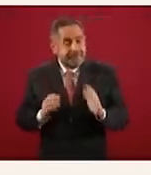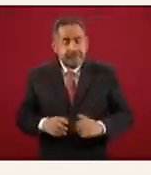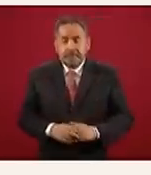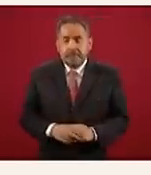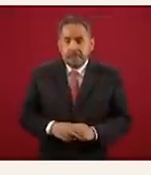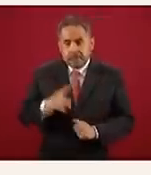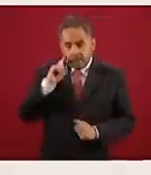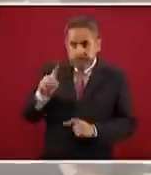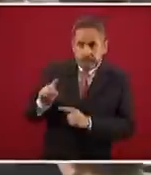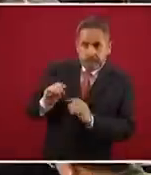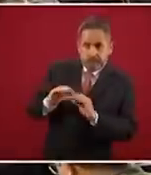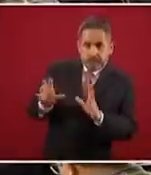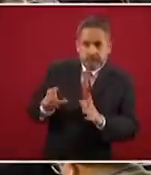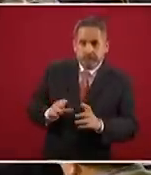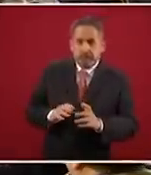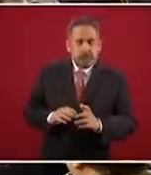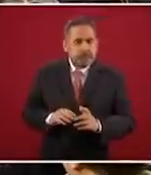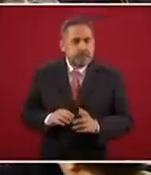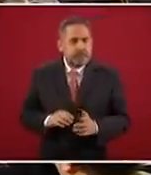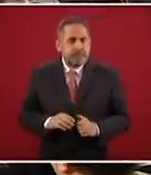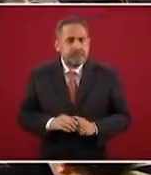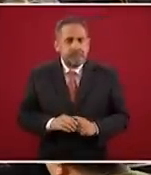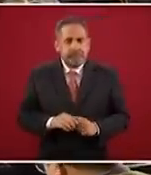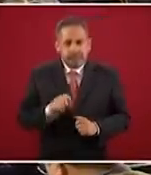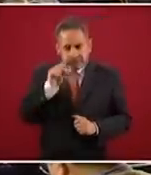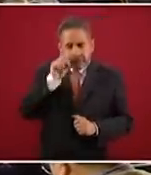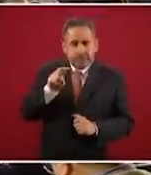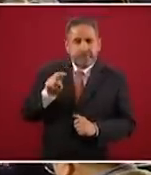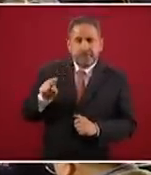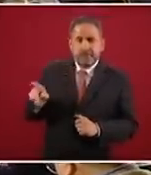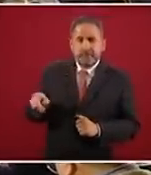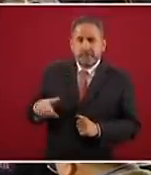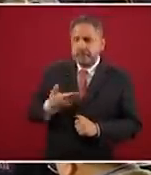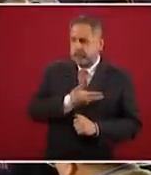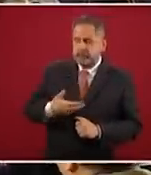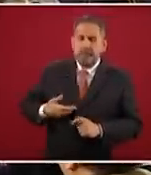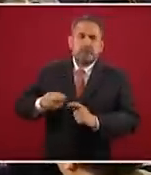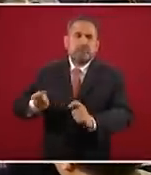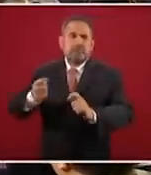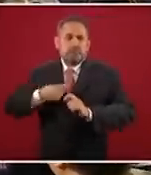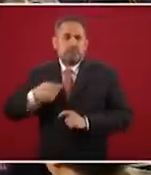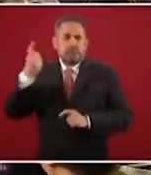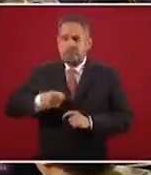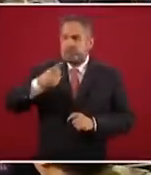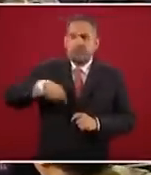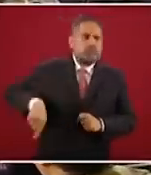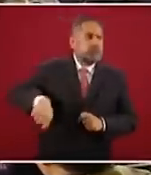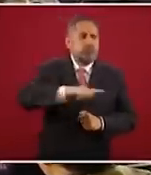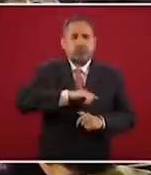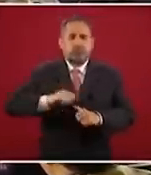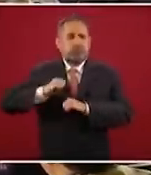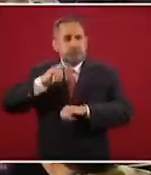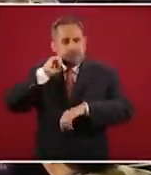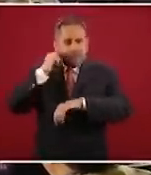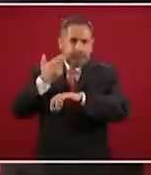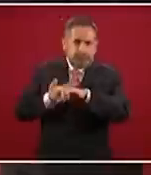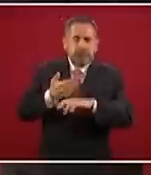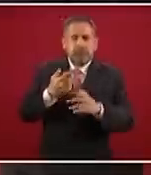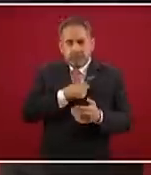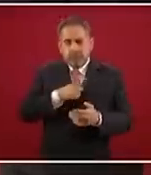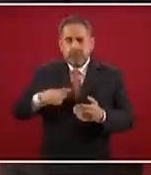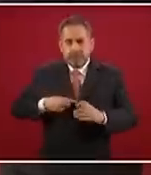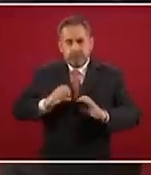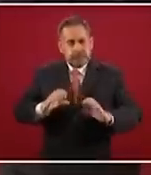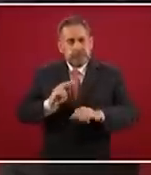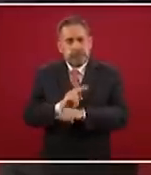esto es una situación que el presidente nos ha encargado a todas las dependencias que analicemos y